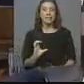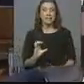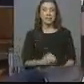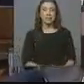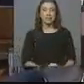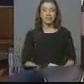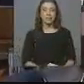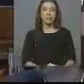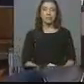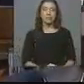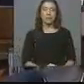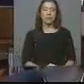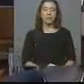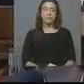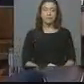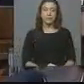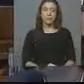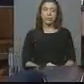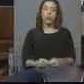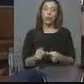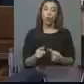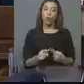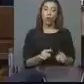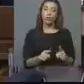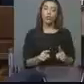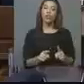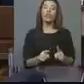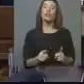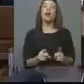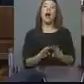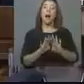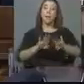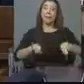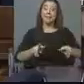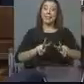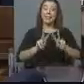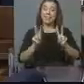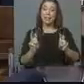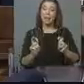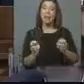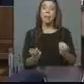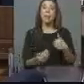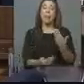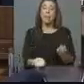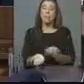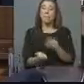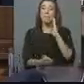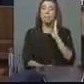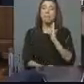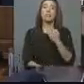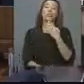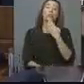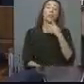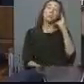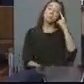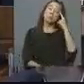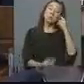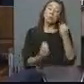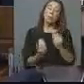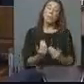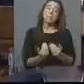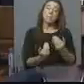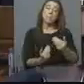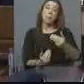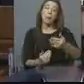Adicionalmente, al tema de la extensión de beneficios, nos parece positiva la posibilidad de ampliación de plazo